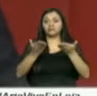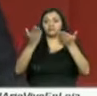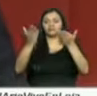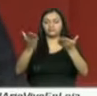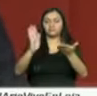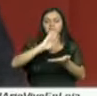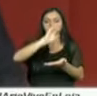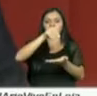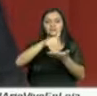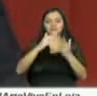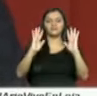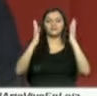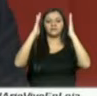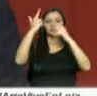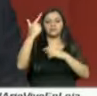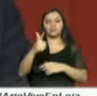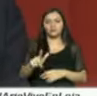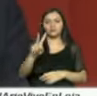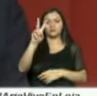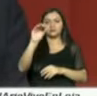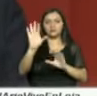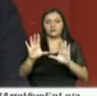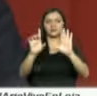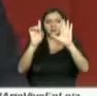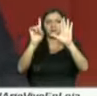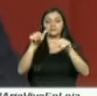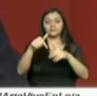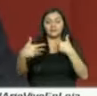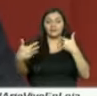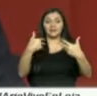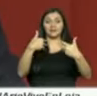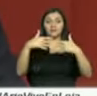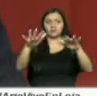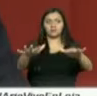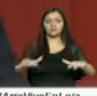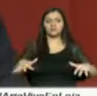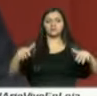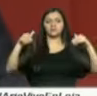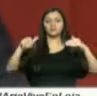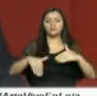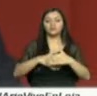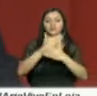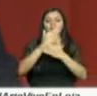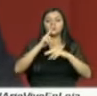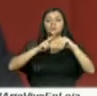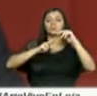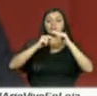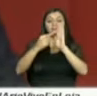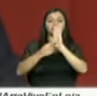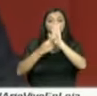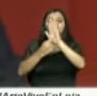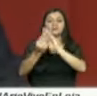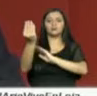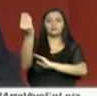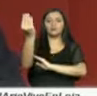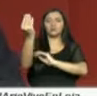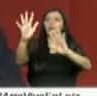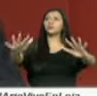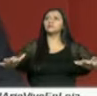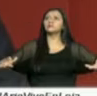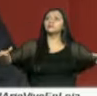Loja 2016. Este teatro es un nuevo monumento a la cultura, un sueño de